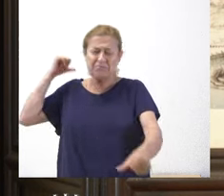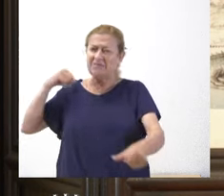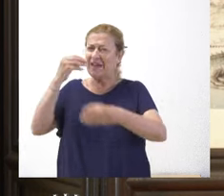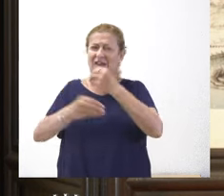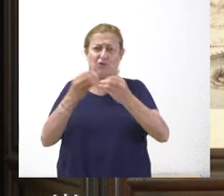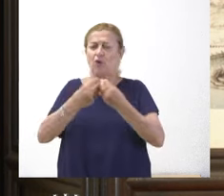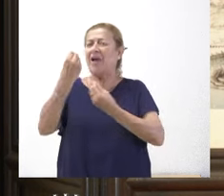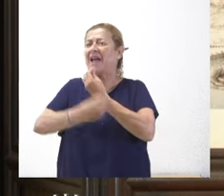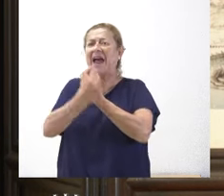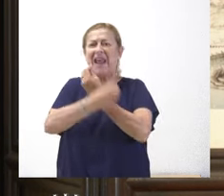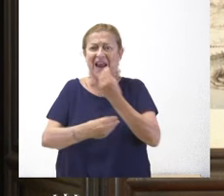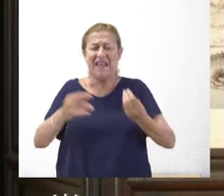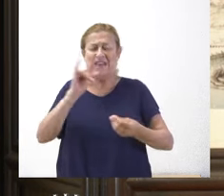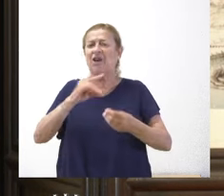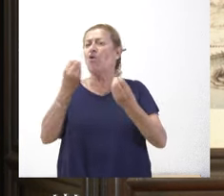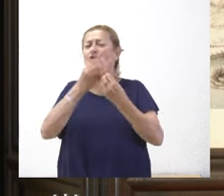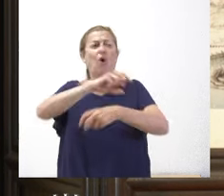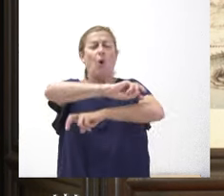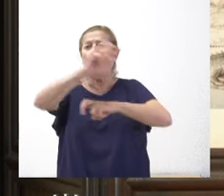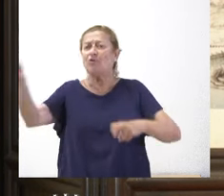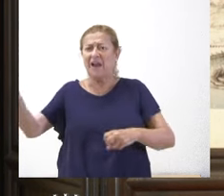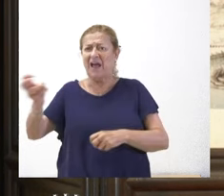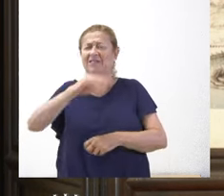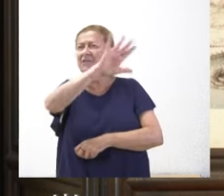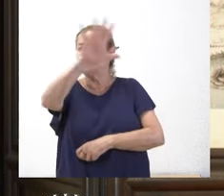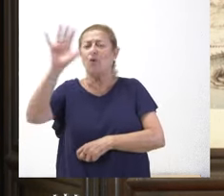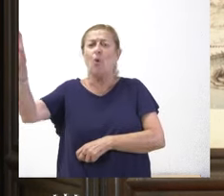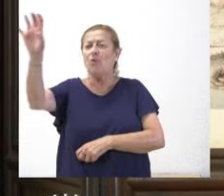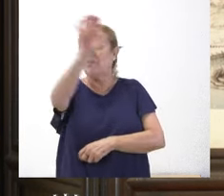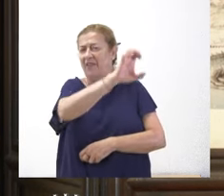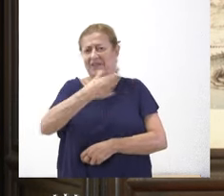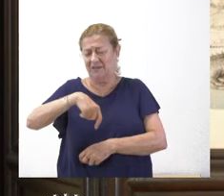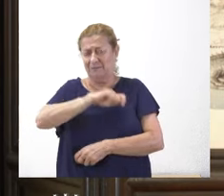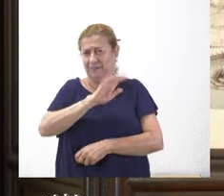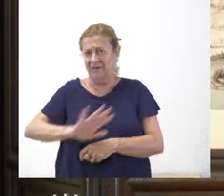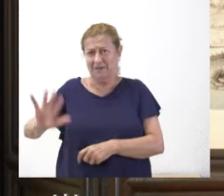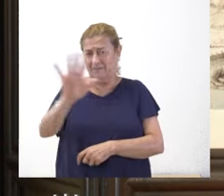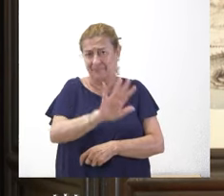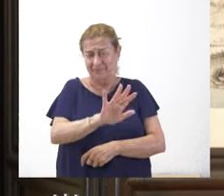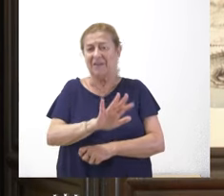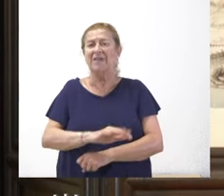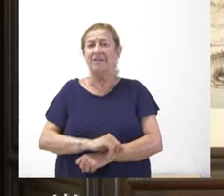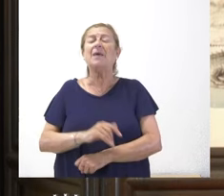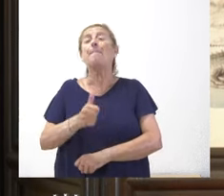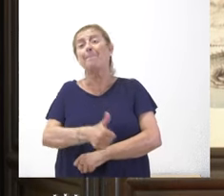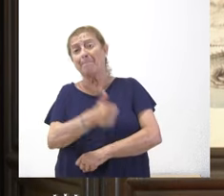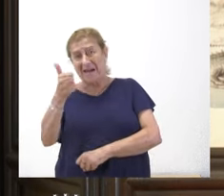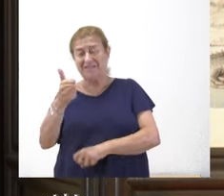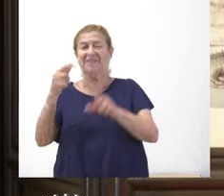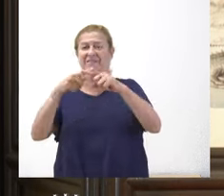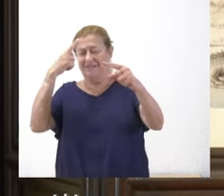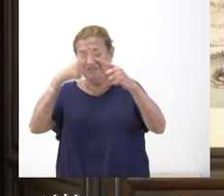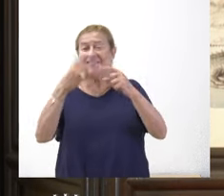Canarias y con otras comunidades de nuestro país y más cuando se trata de